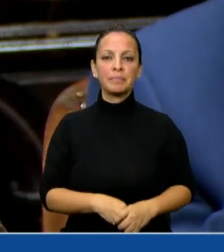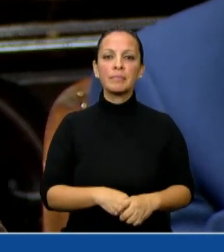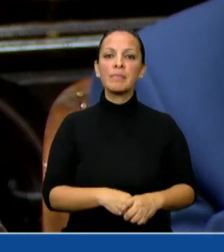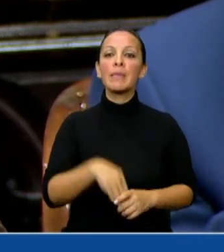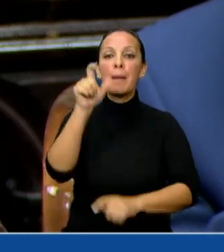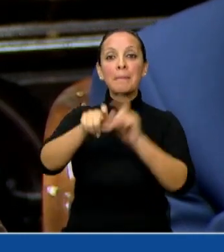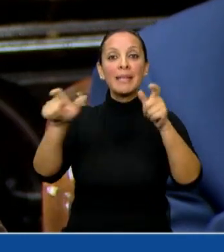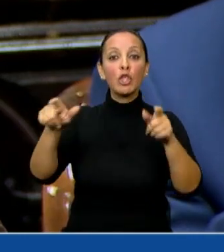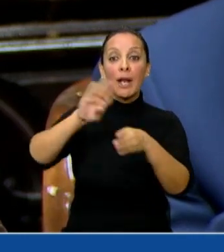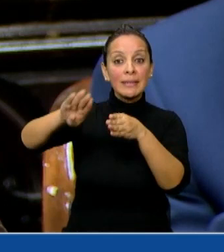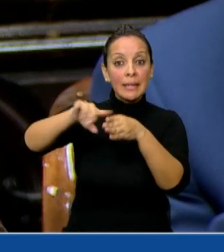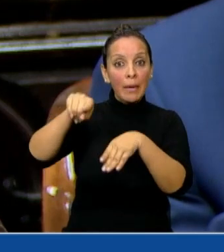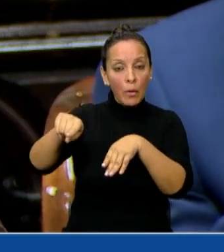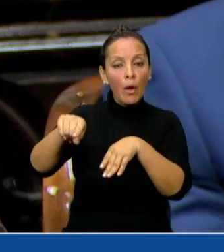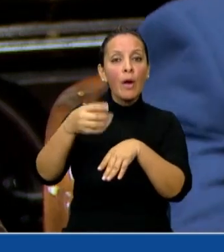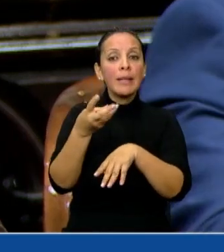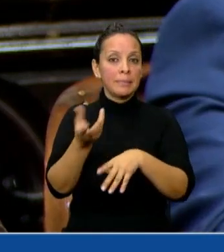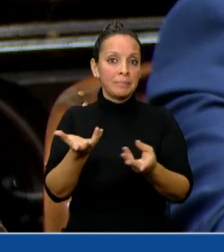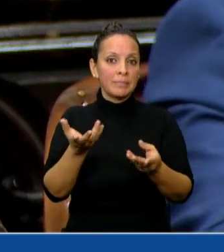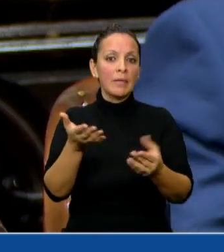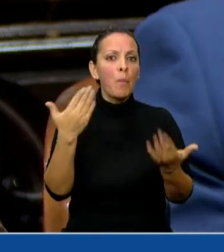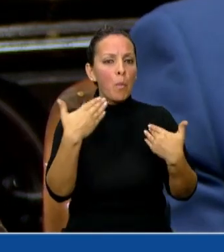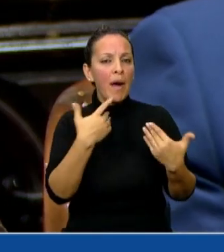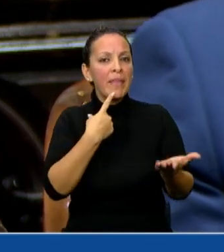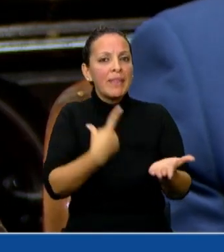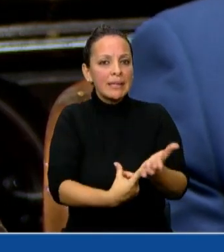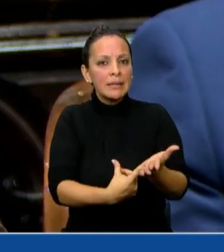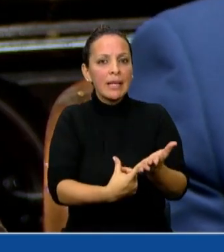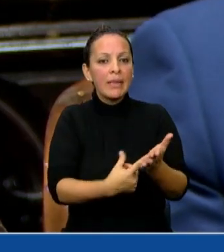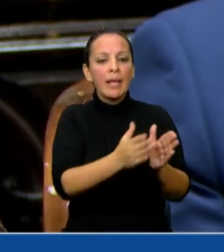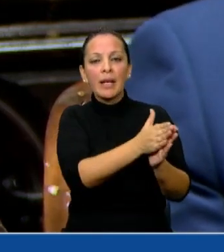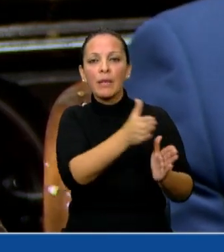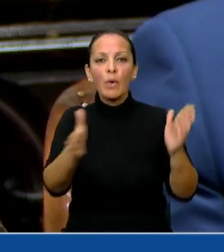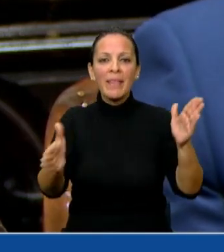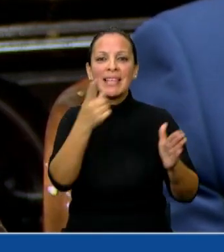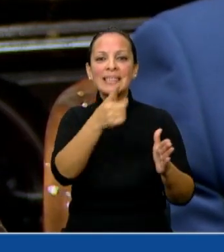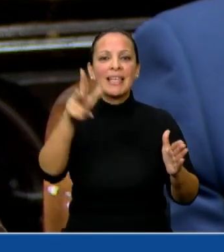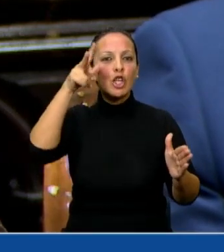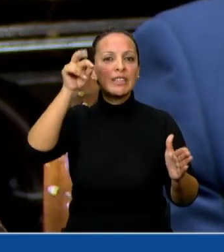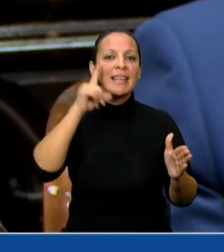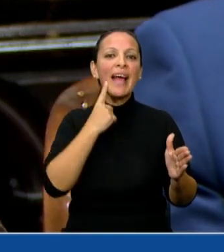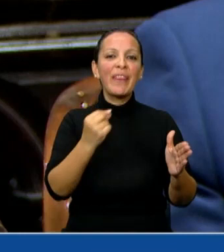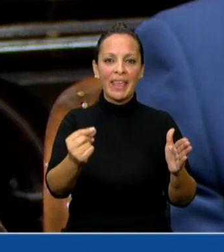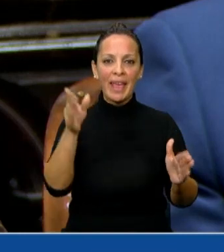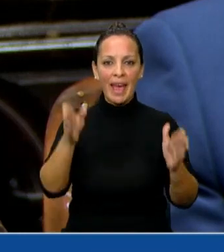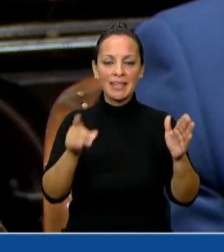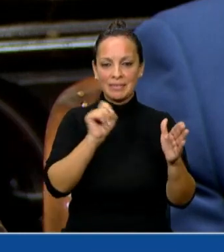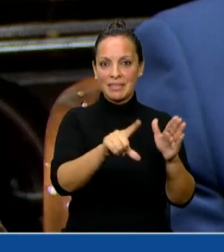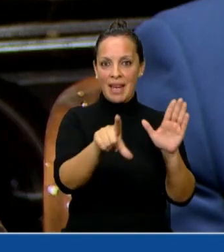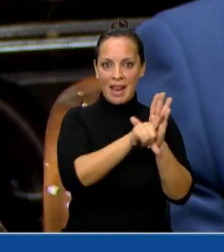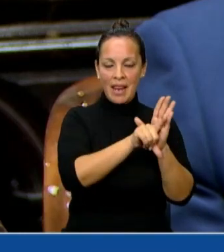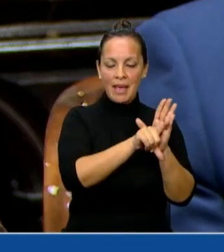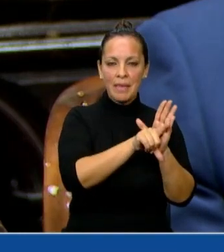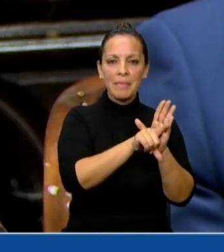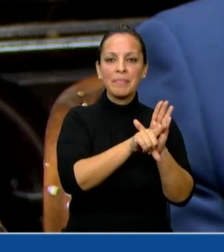Los deudores podrán ejercer dicha opción dentro de los 180 días de publicada la presente ley,